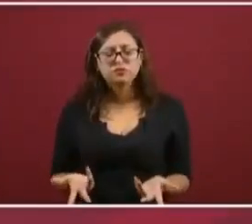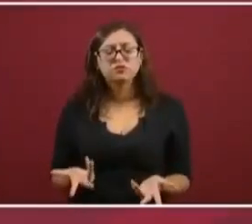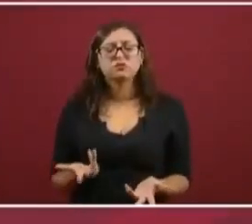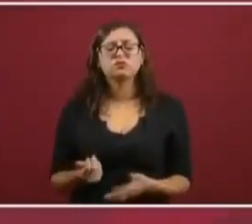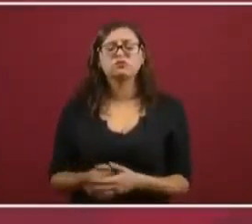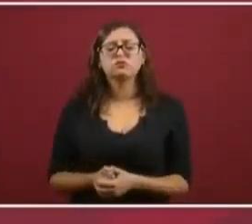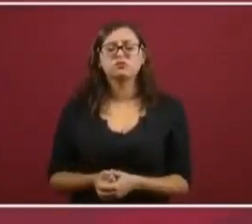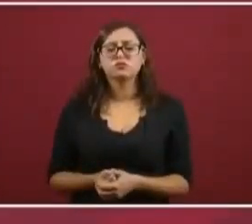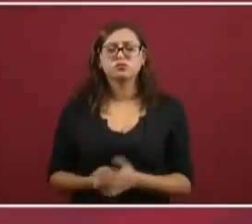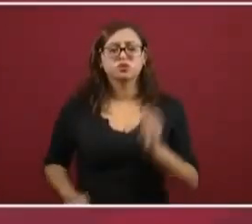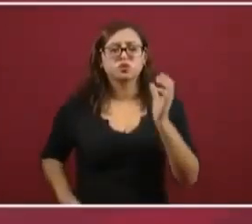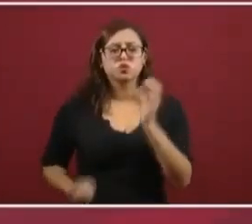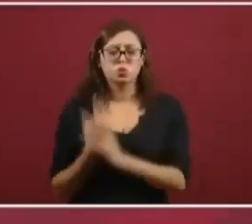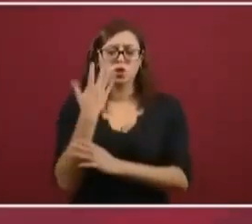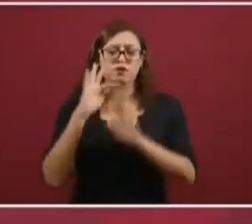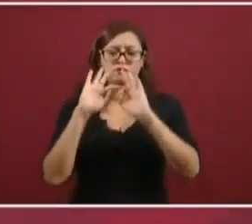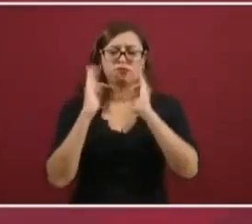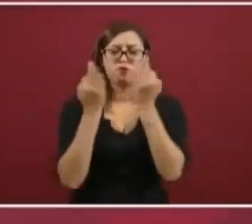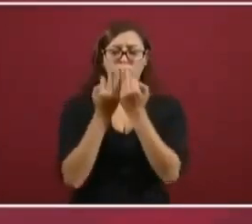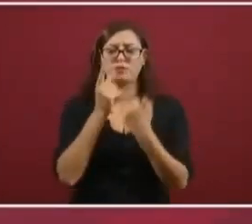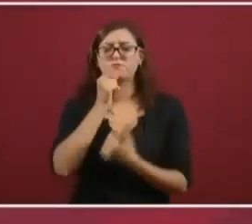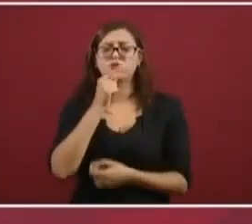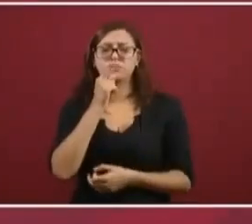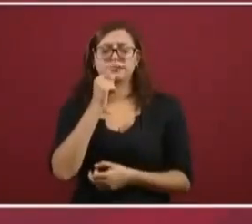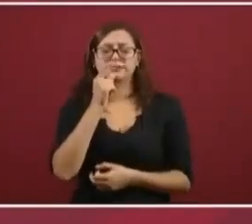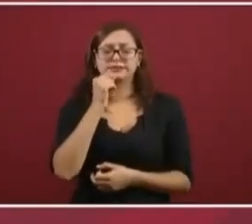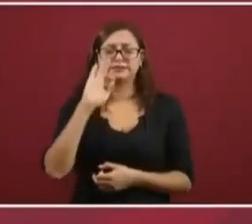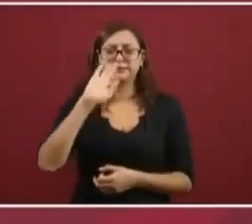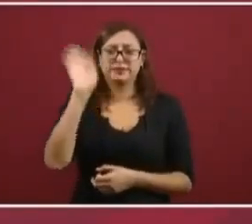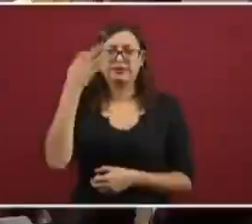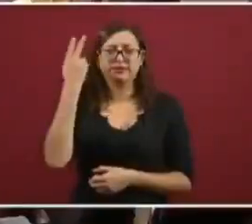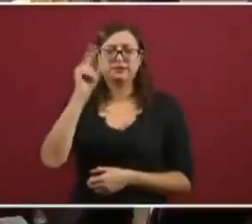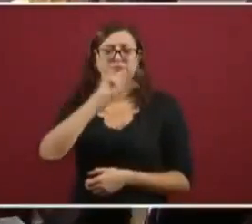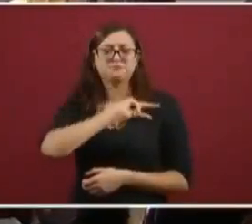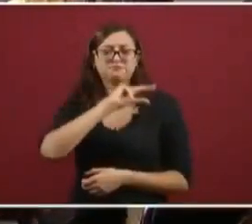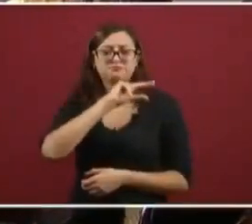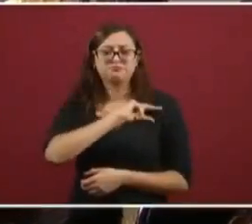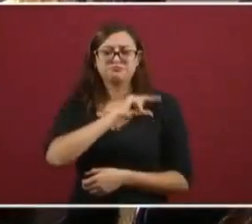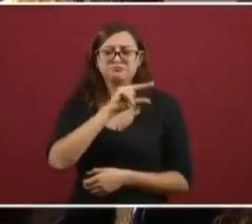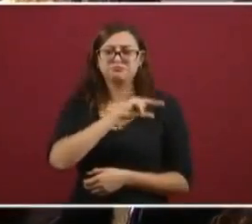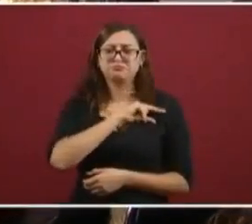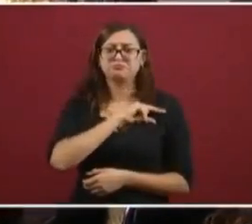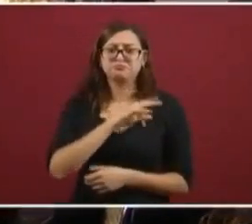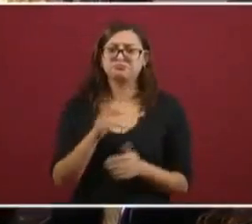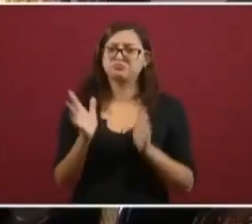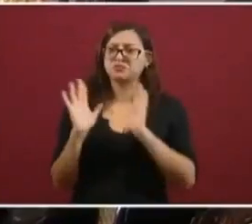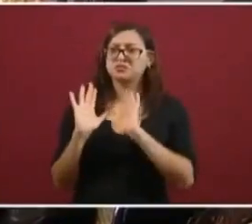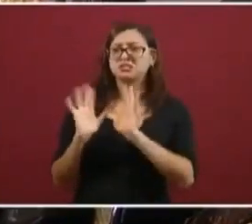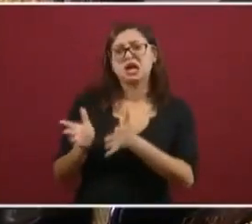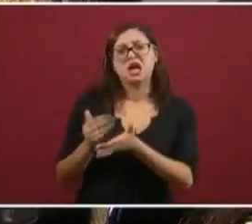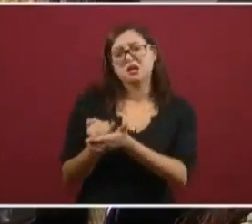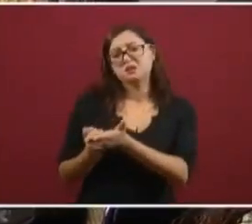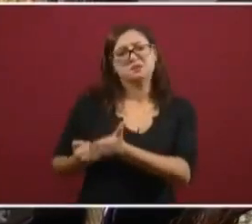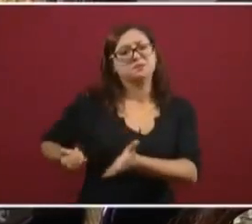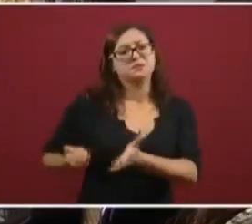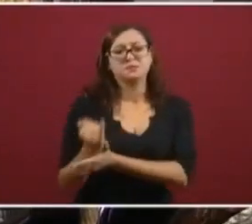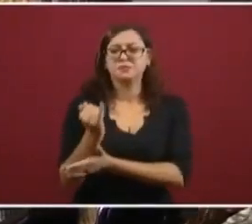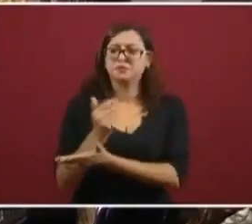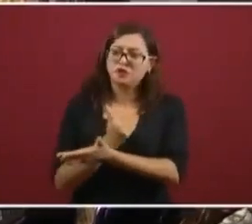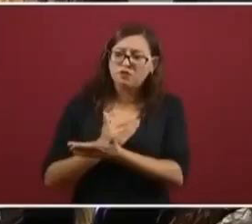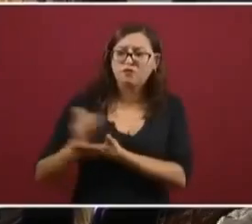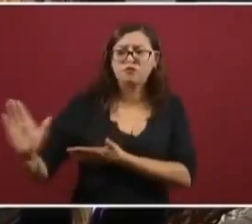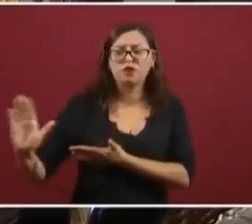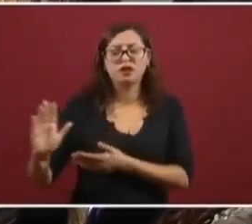esta modalidad de dar servicio ya se hizo cargo entonces están haciendo todos